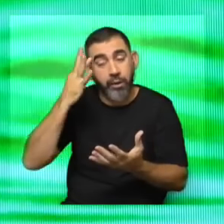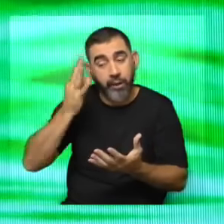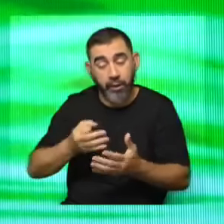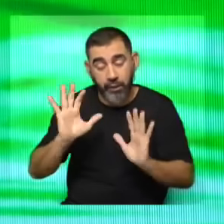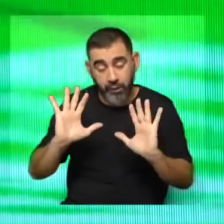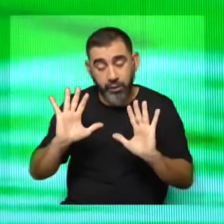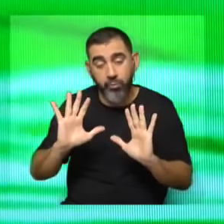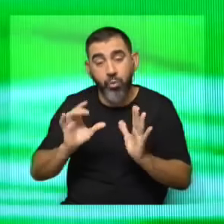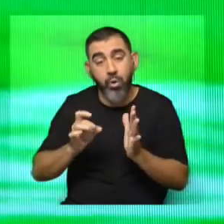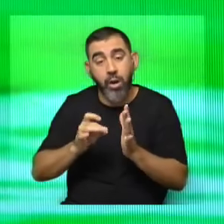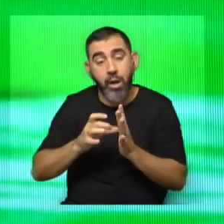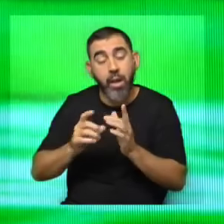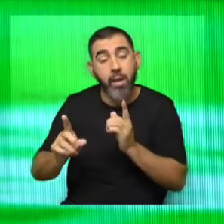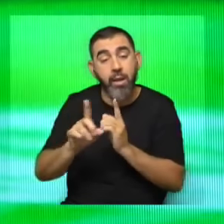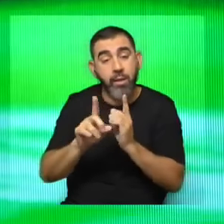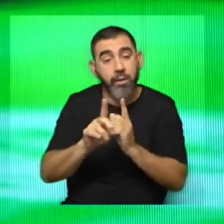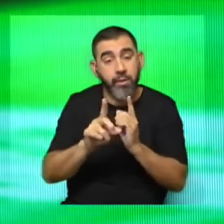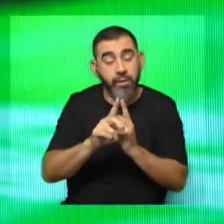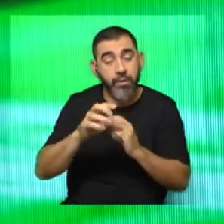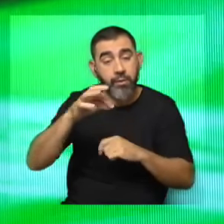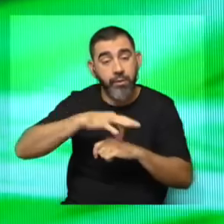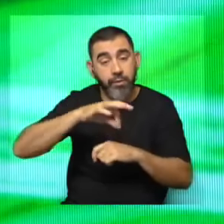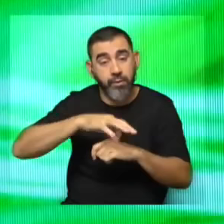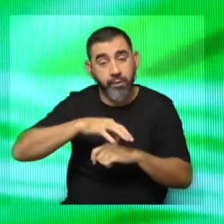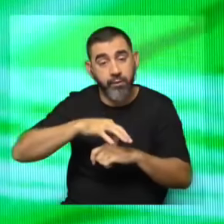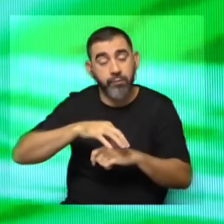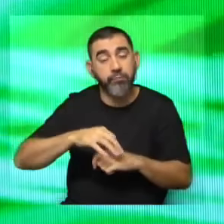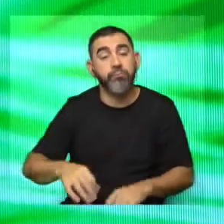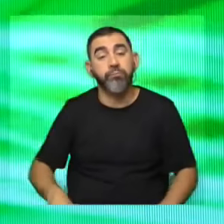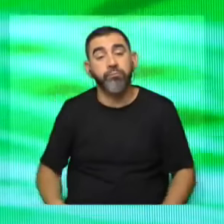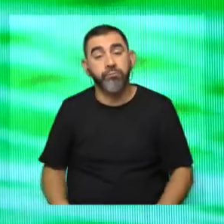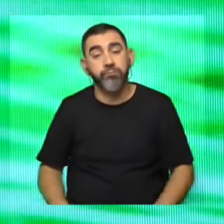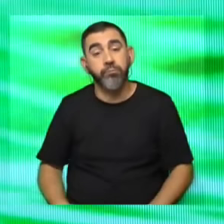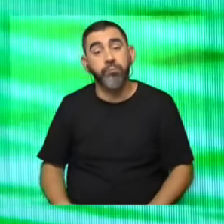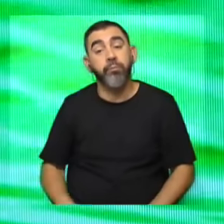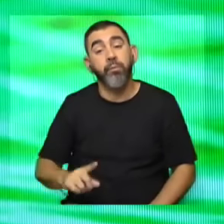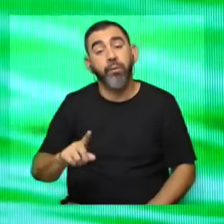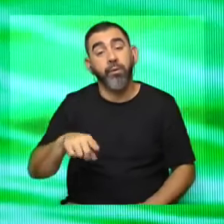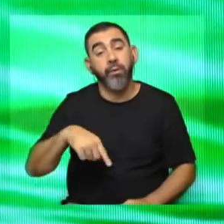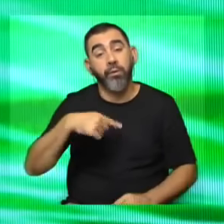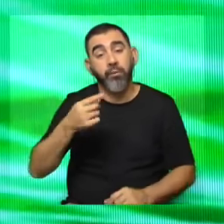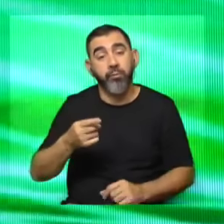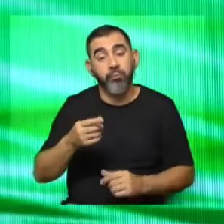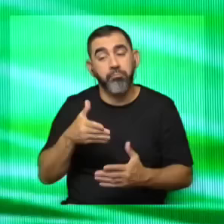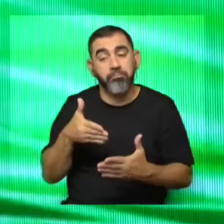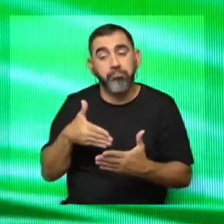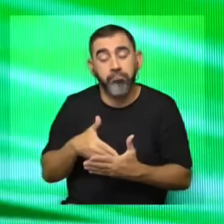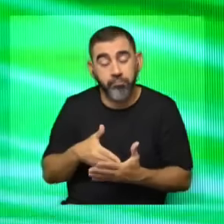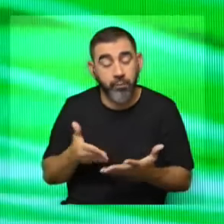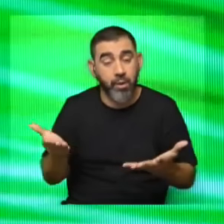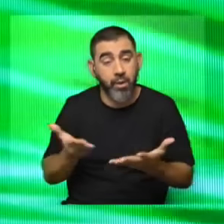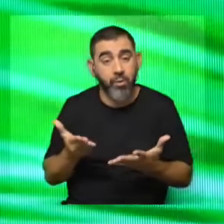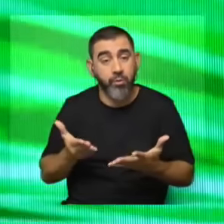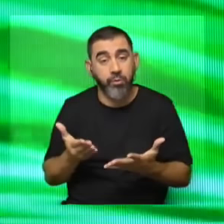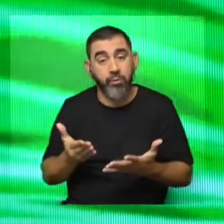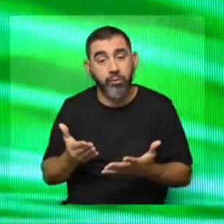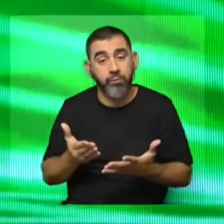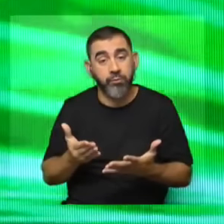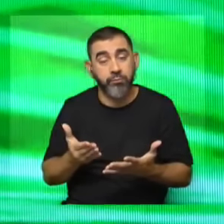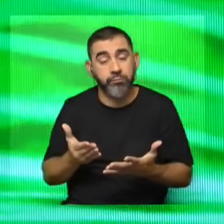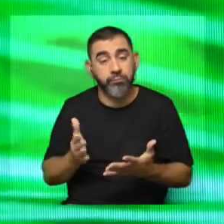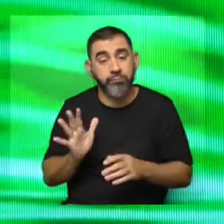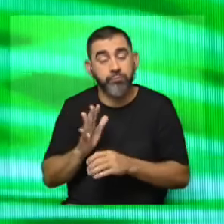punto de vista la calidad de la asistencia y la distribución y los recursos humanos etcétera Pero después se estancó y ahora Estamos entendemos nosotros de